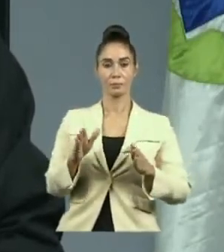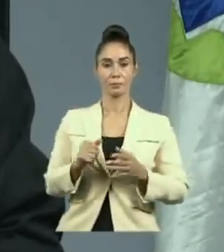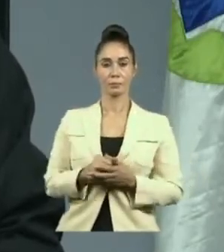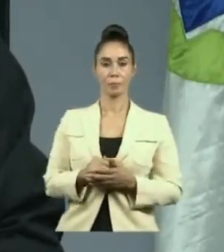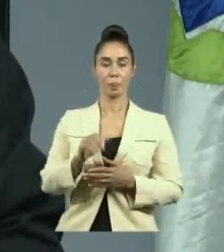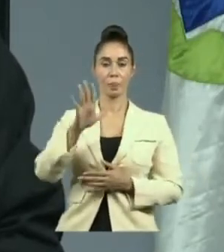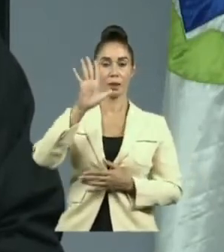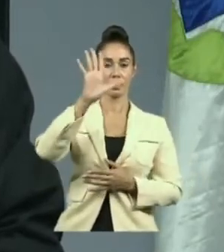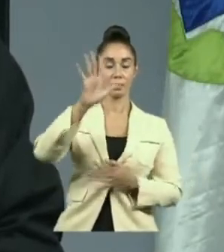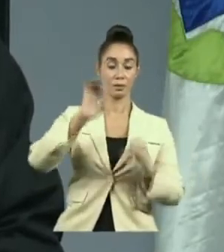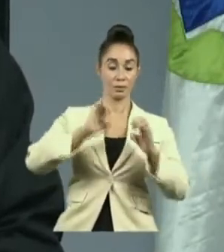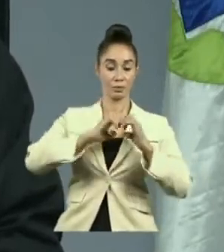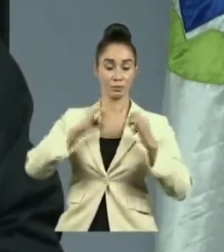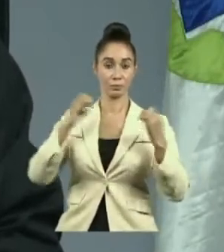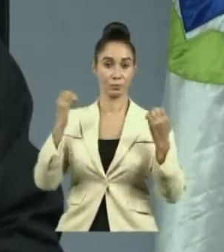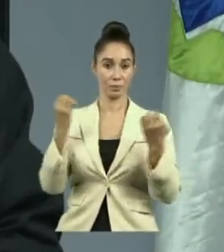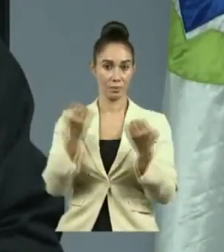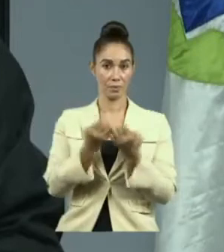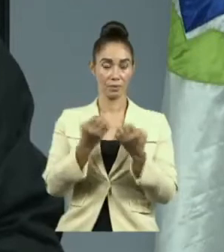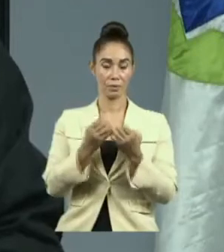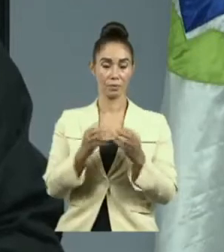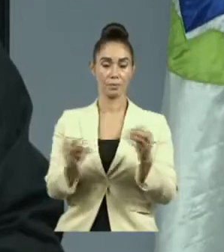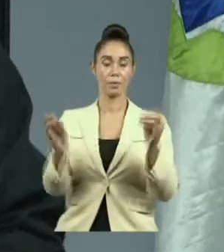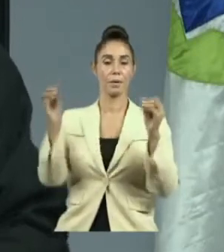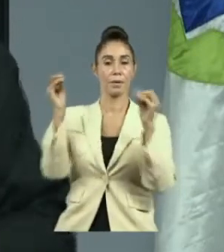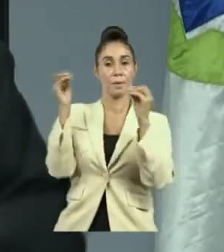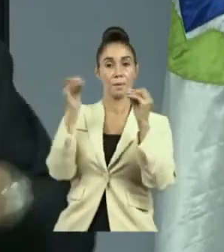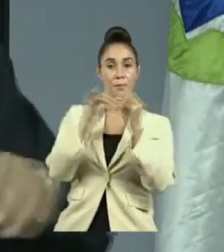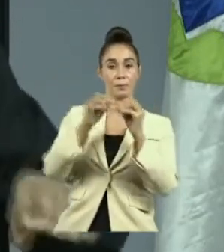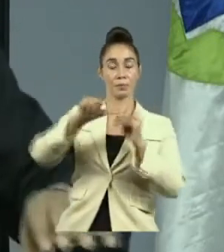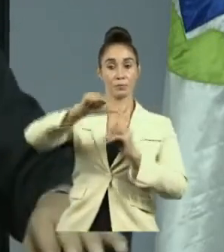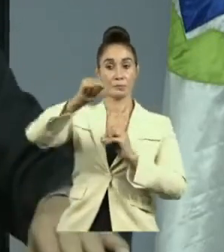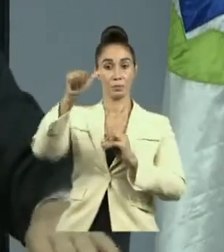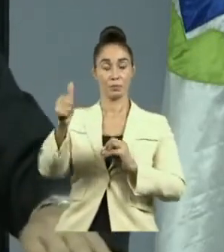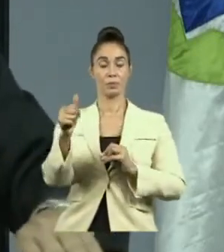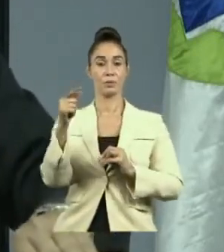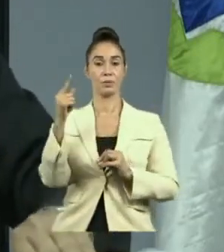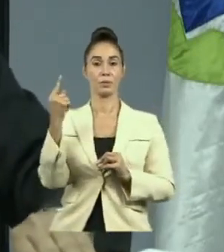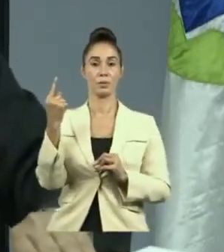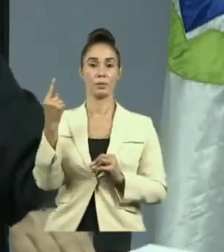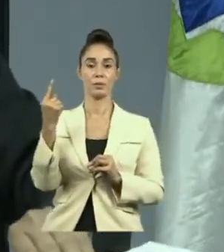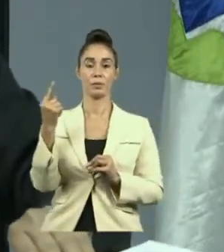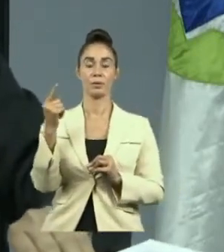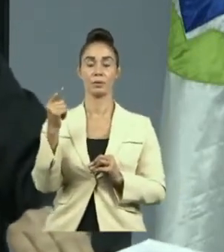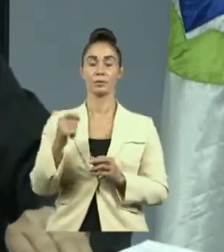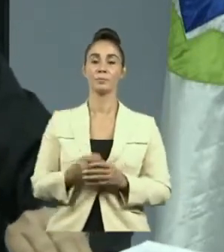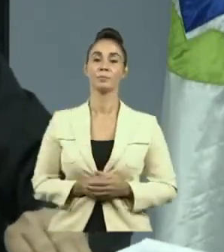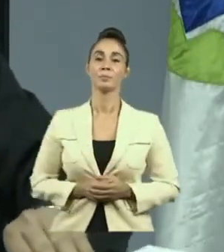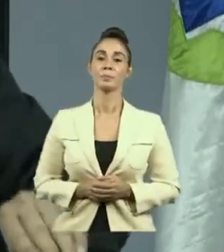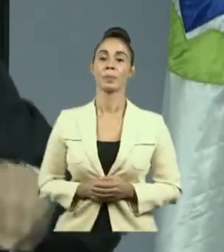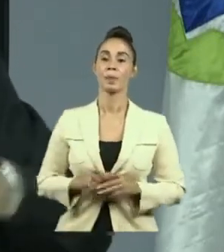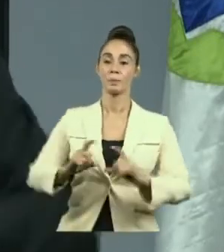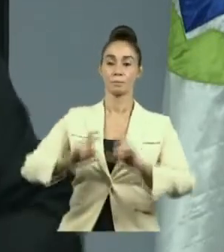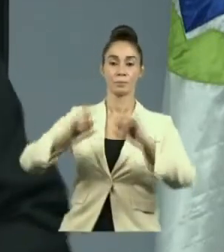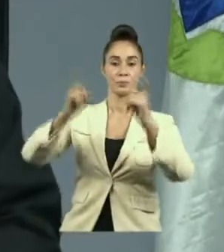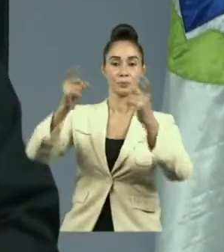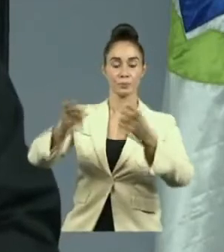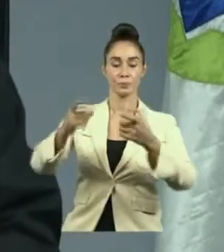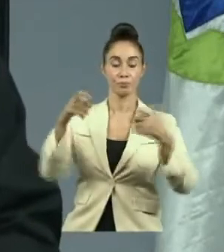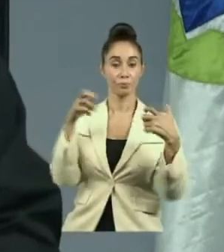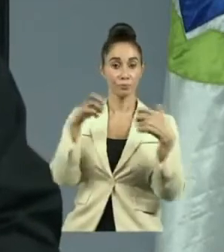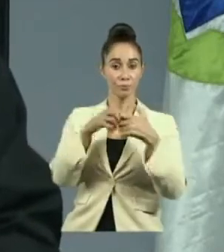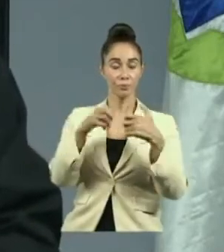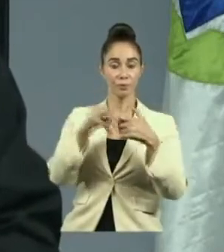cinco equipos más uno que tenemos donado por energía y minas que está